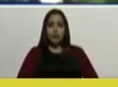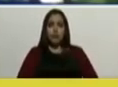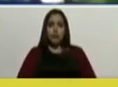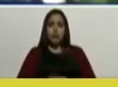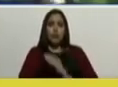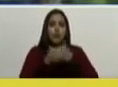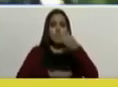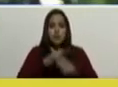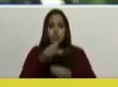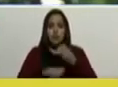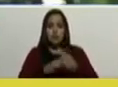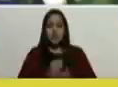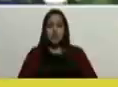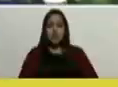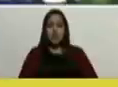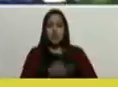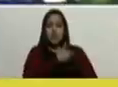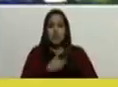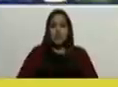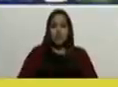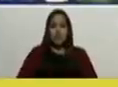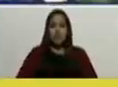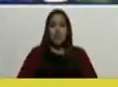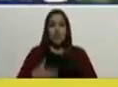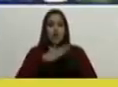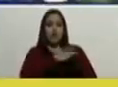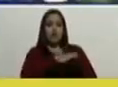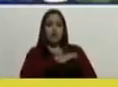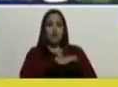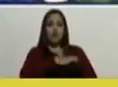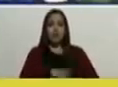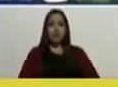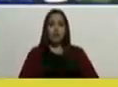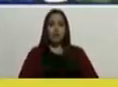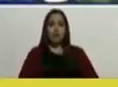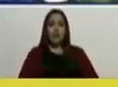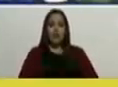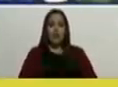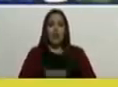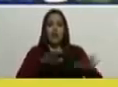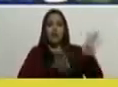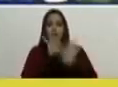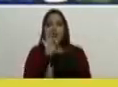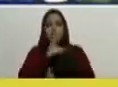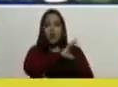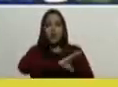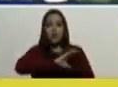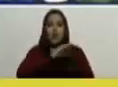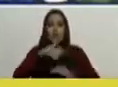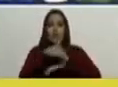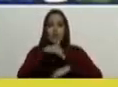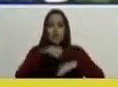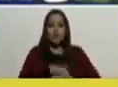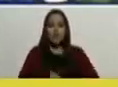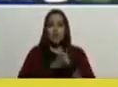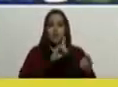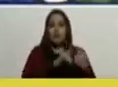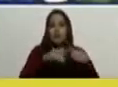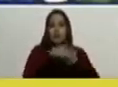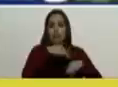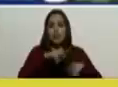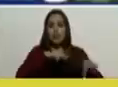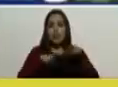constituyeron, presidente Lula, 13 consejos de ministros. El Consejo de Ministros de Relaciones Exteriores,